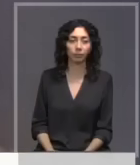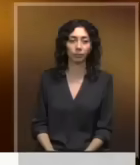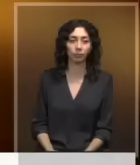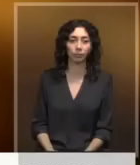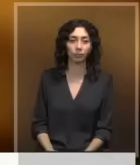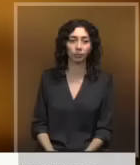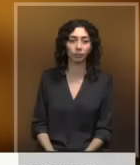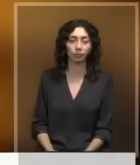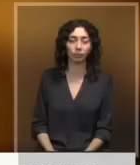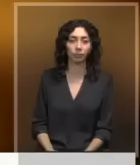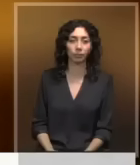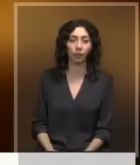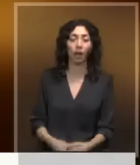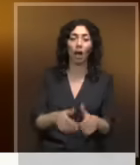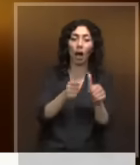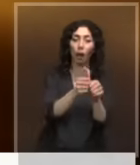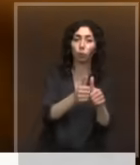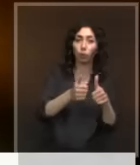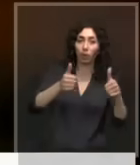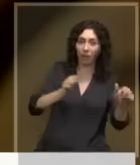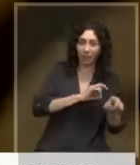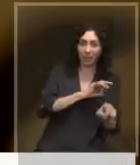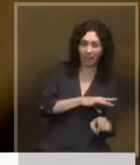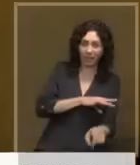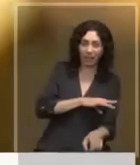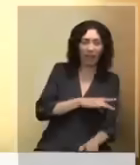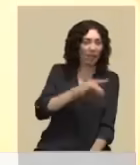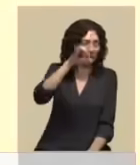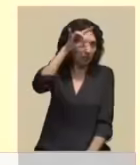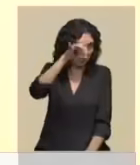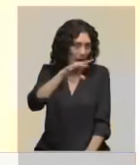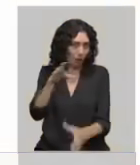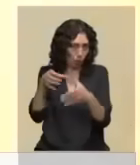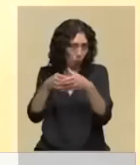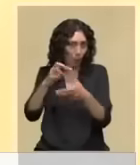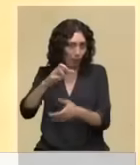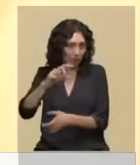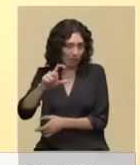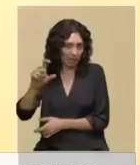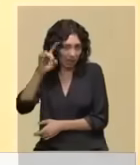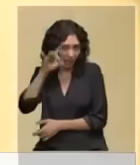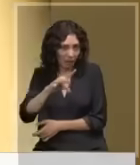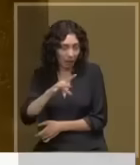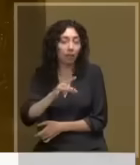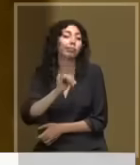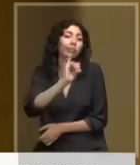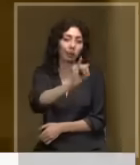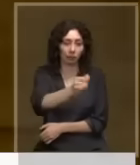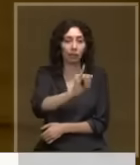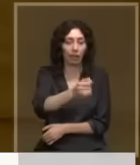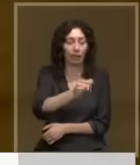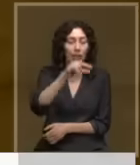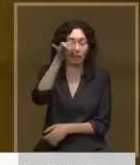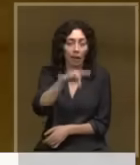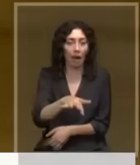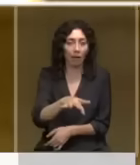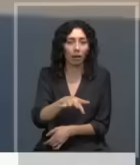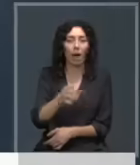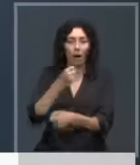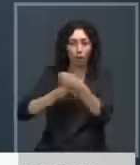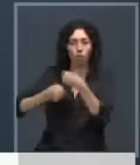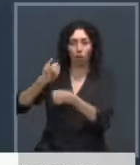¿Saben nuestras autoridades de la posible presencia del PCC en Chile? La respuesta es sí, y por lo menos desde hace un par de